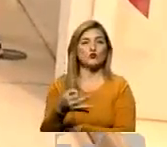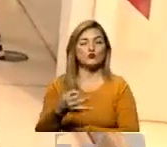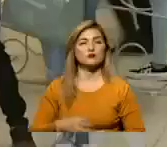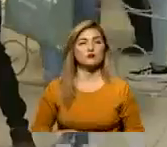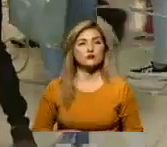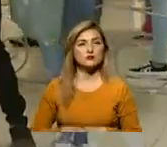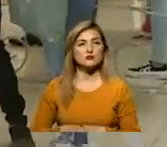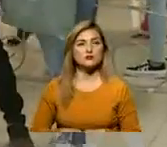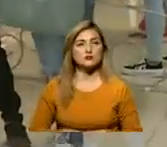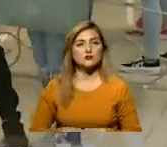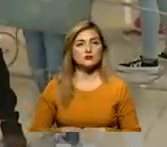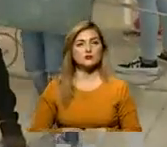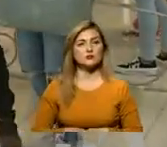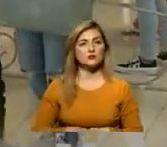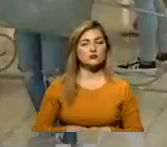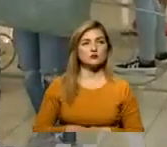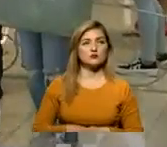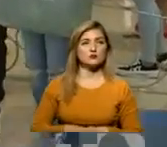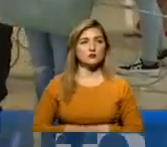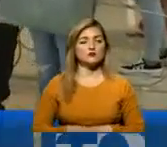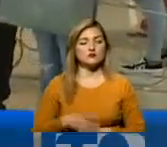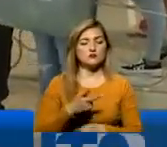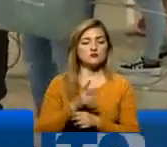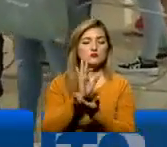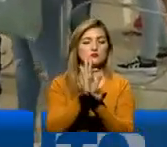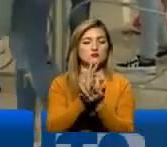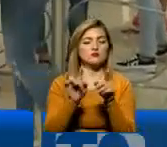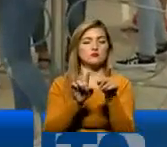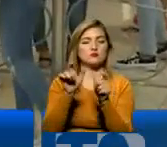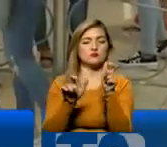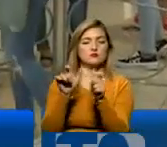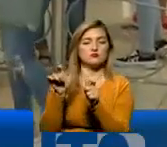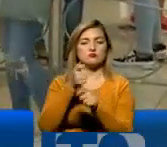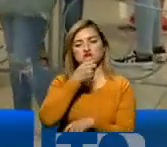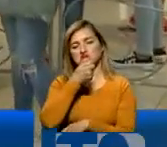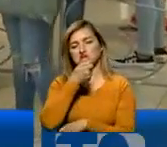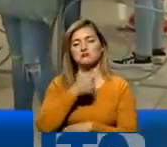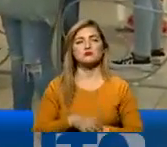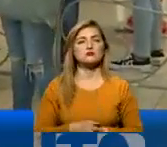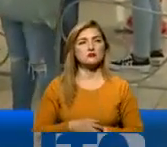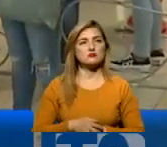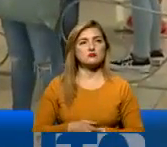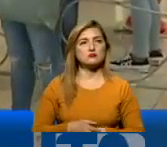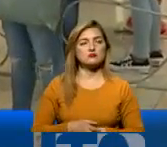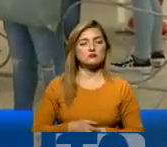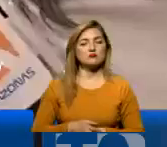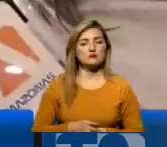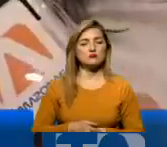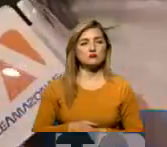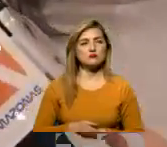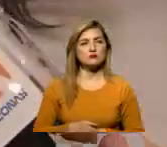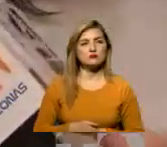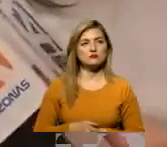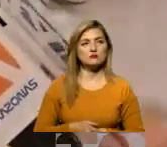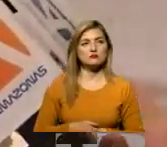algunos de estos locales. Nosotros hemos recogido también las declaraciones de algunas personas que decidieron venir hoy a aprovechar el Black Friday.